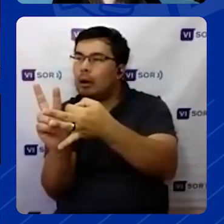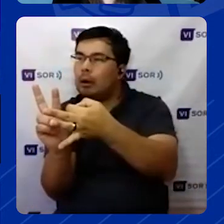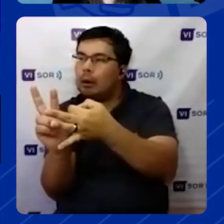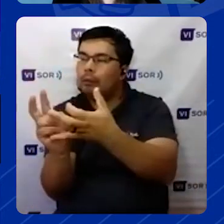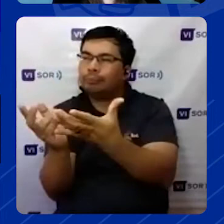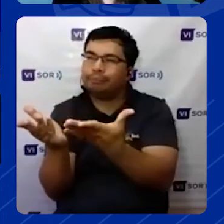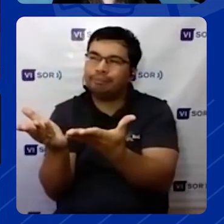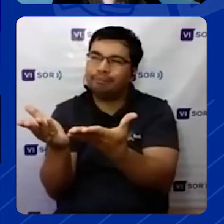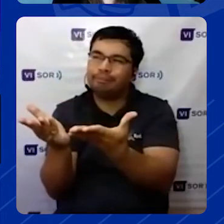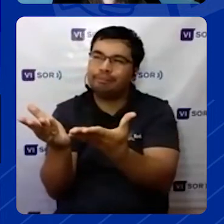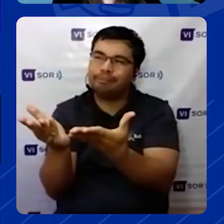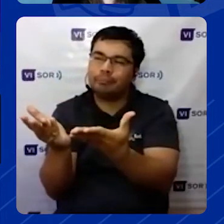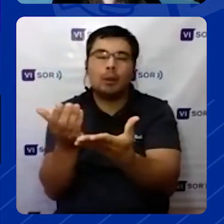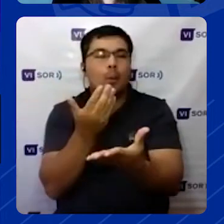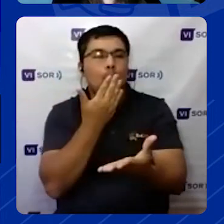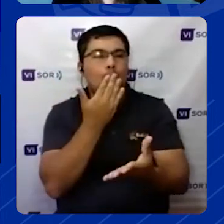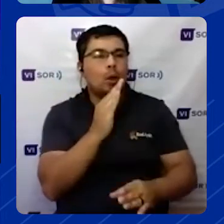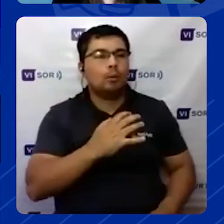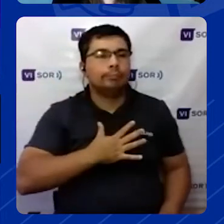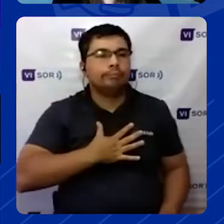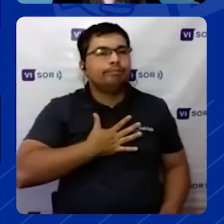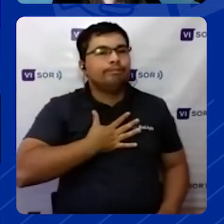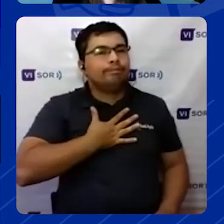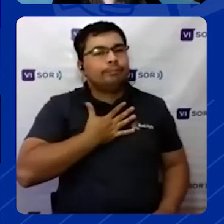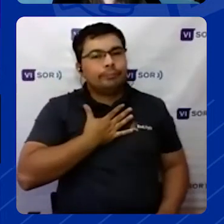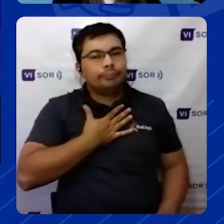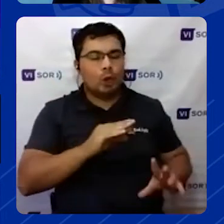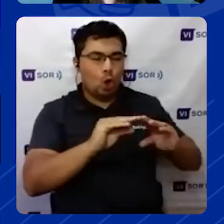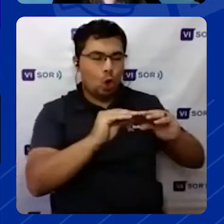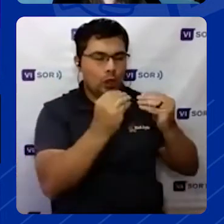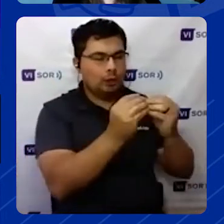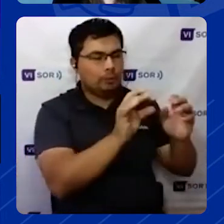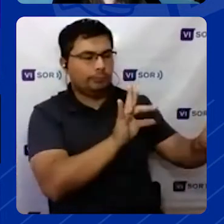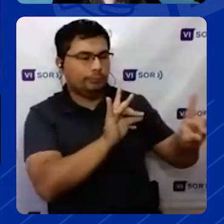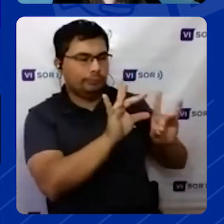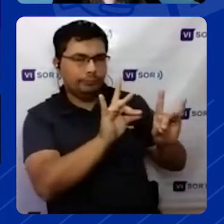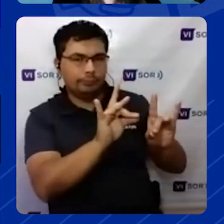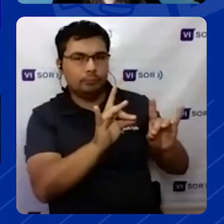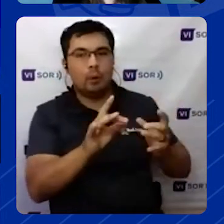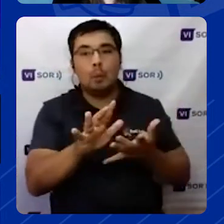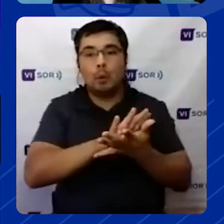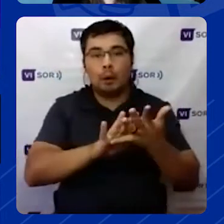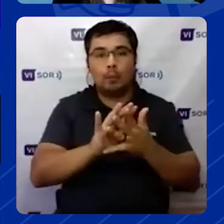utilidad tendría la adaptación de una ley que solo afecta a empresas?